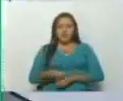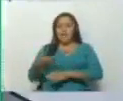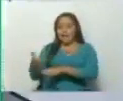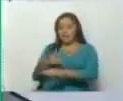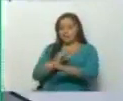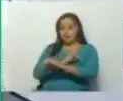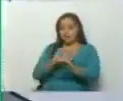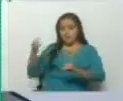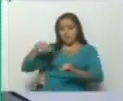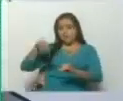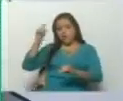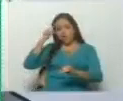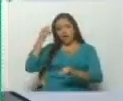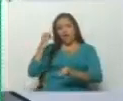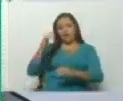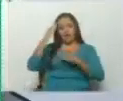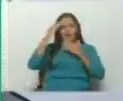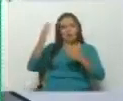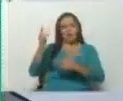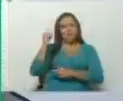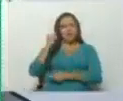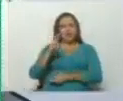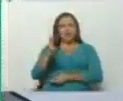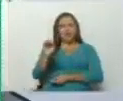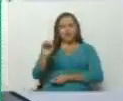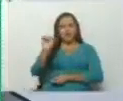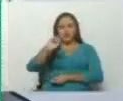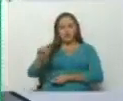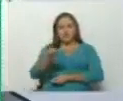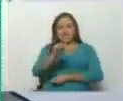Rosario González, allí en San Bernardino, que está de cumpleaños. Están felicitando por allí.